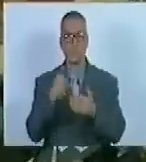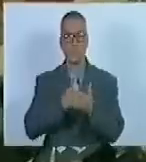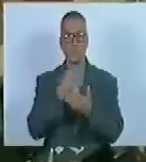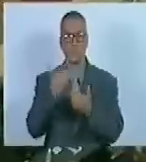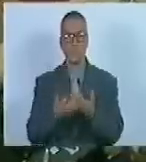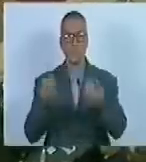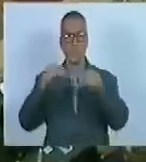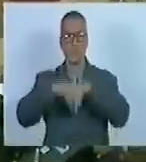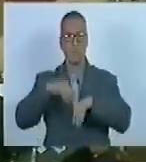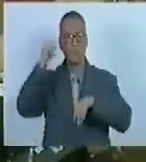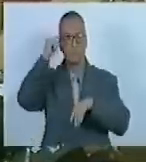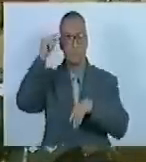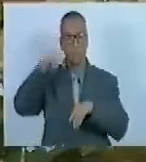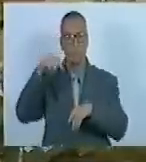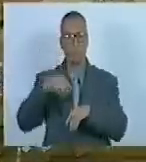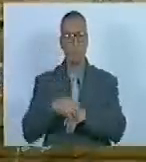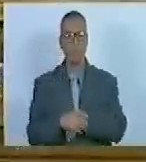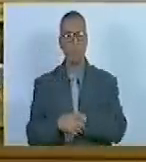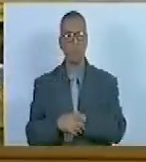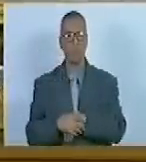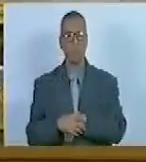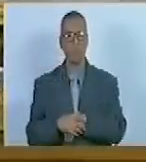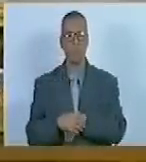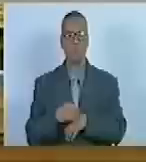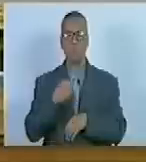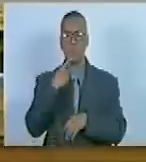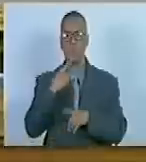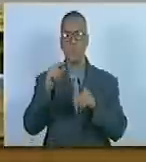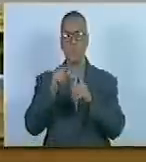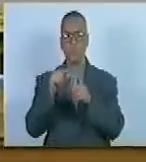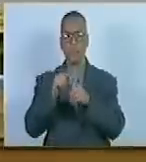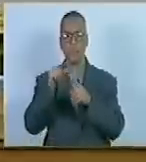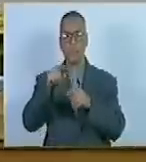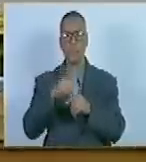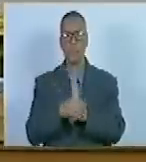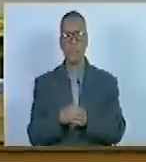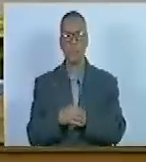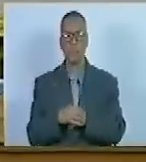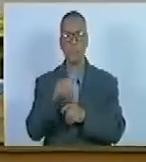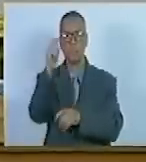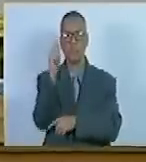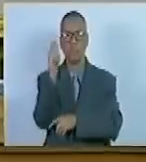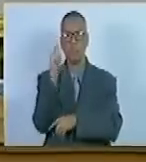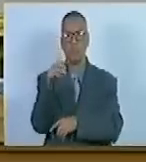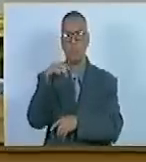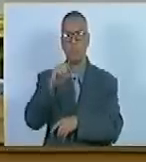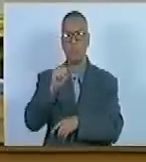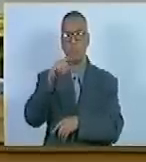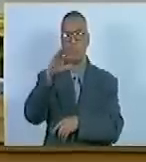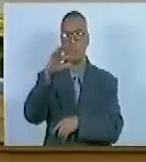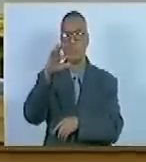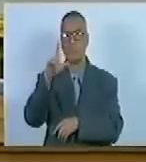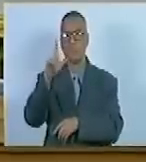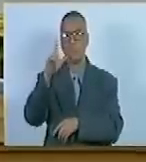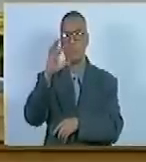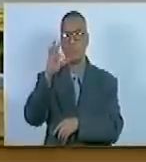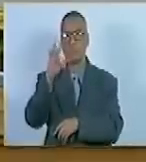proyecto de acuerdo del día de hoy. Voy a dejar en el derecho de palabra al diputado Alfonso Campos